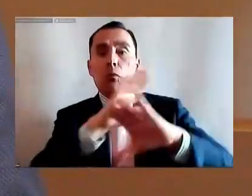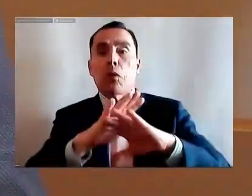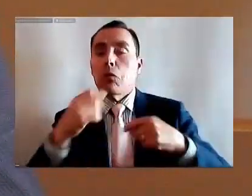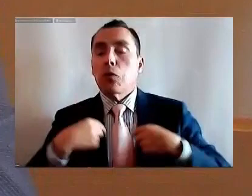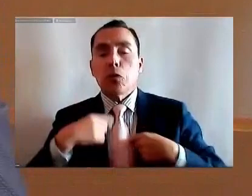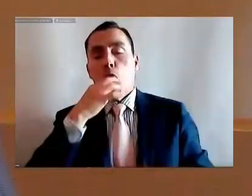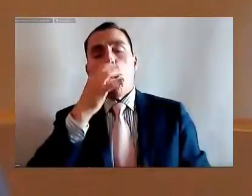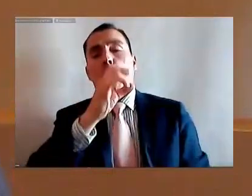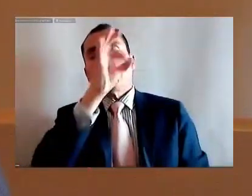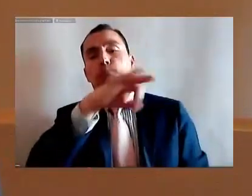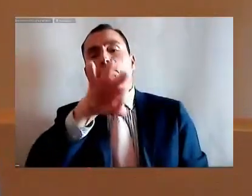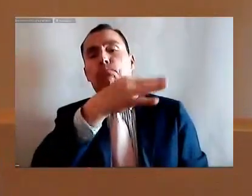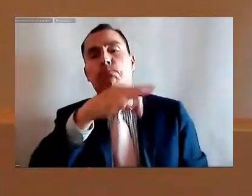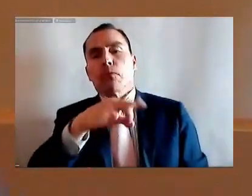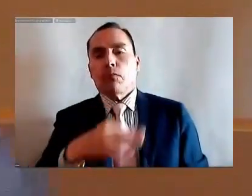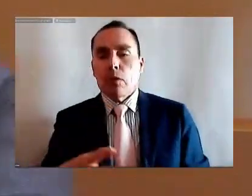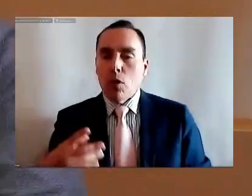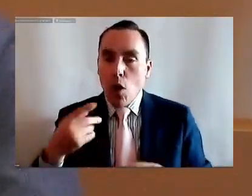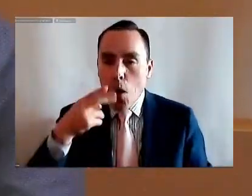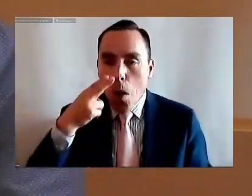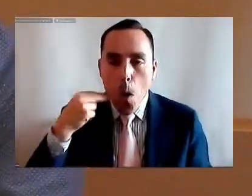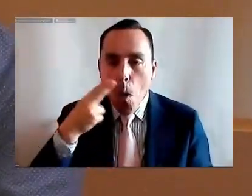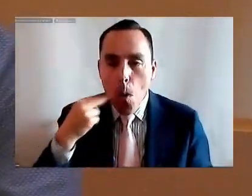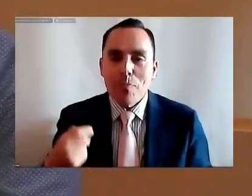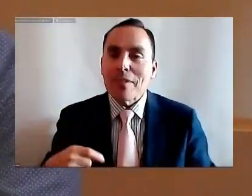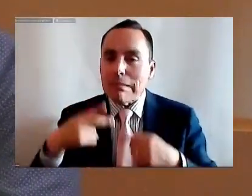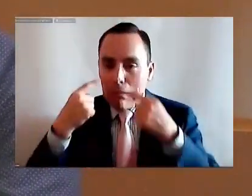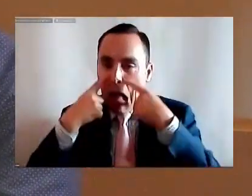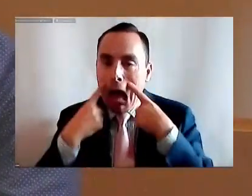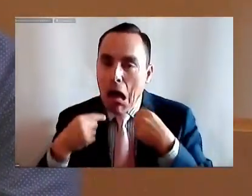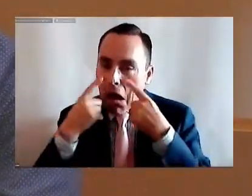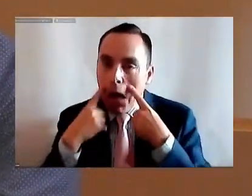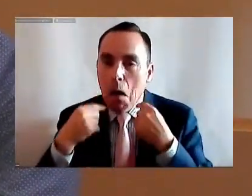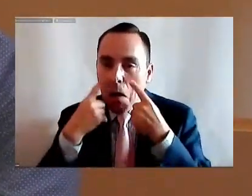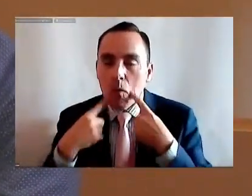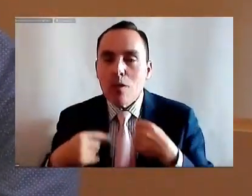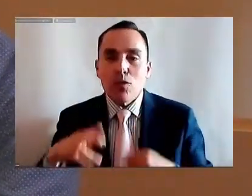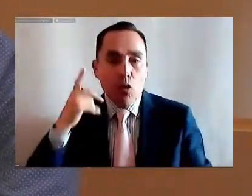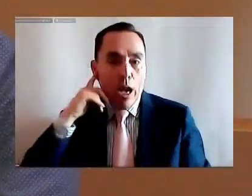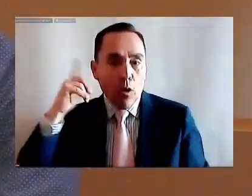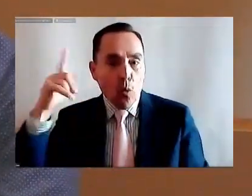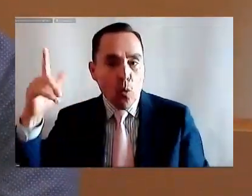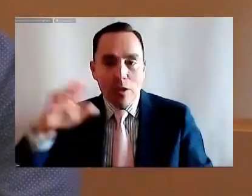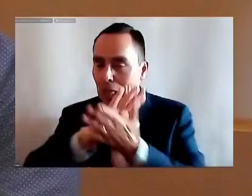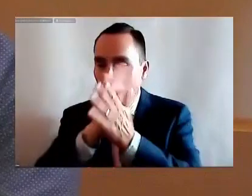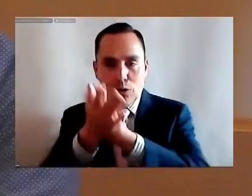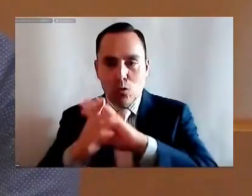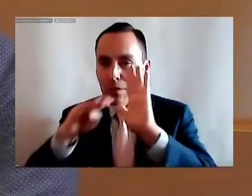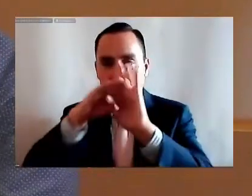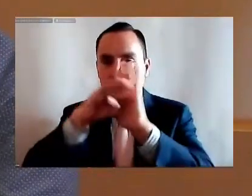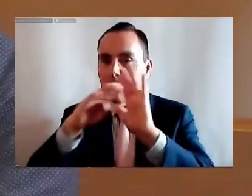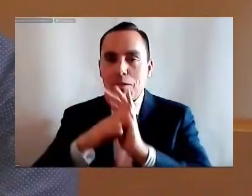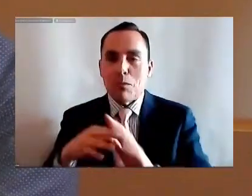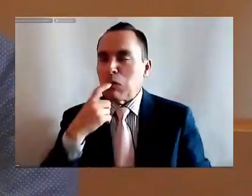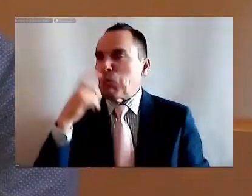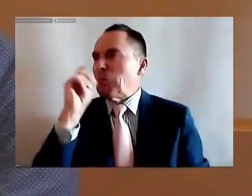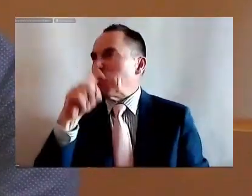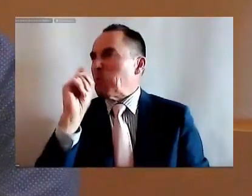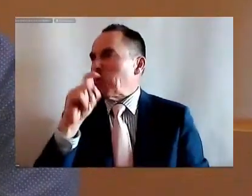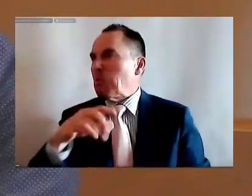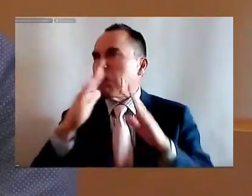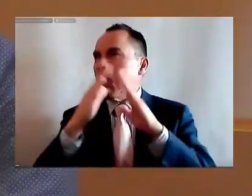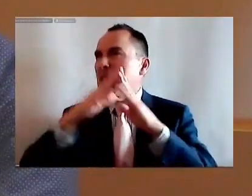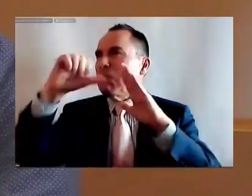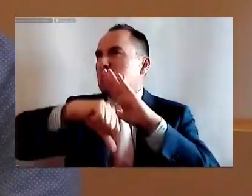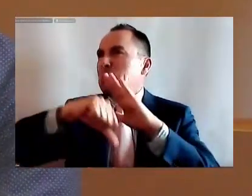un llanterío masivo de los hombres, yo lo escuché a todo nivel, puras quejas, ¿no? De tener que estar en la casa y que el bebé